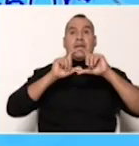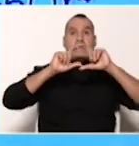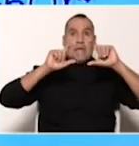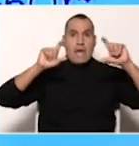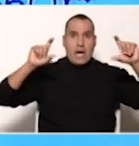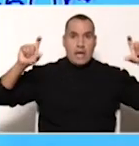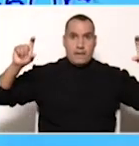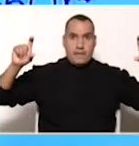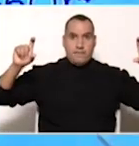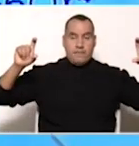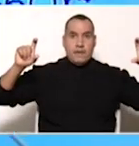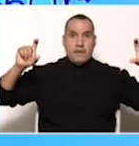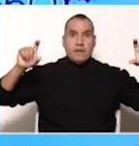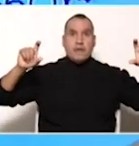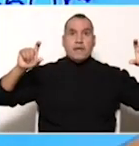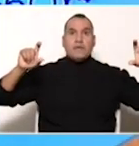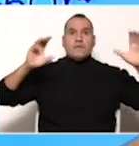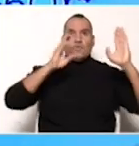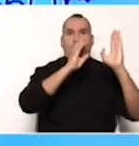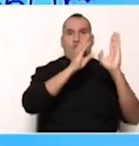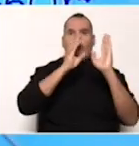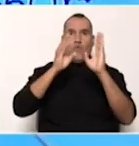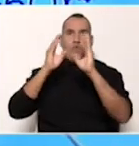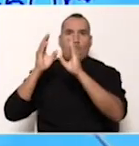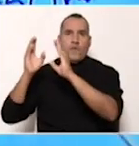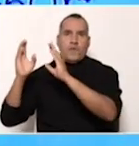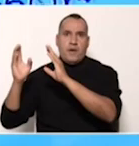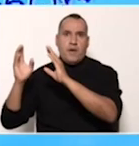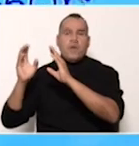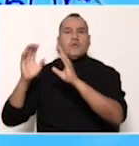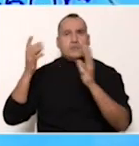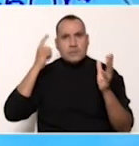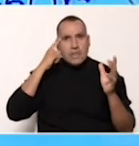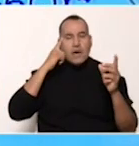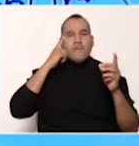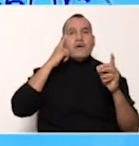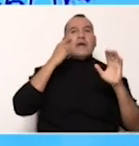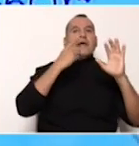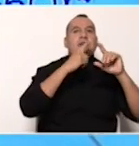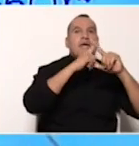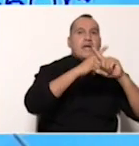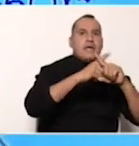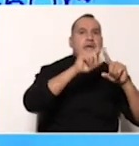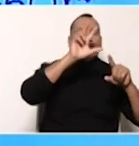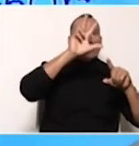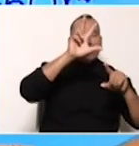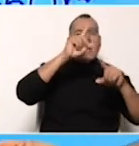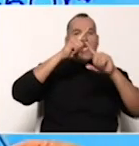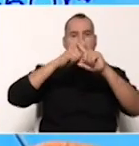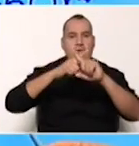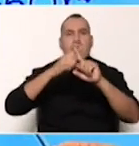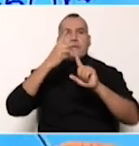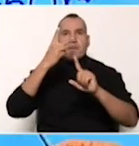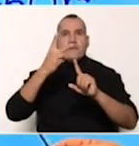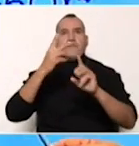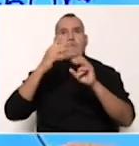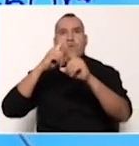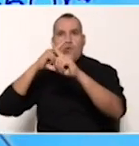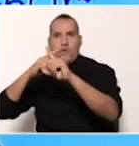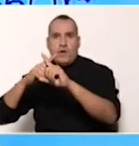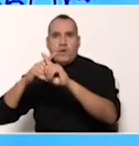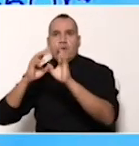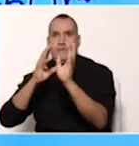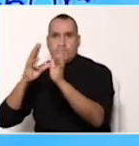arriba y va ordenado y se tiene que completar. Vean lo que aquí el grado